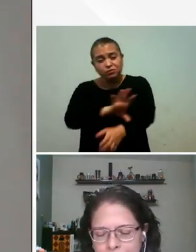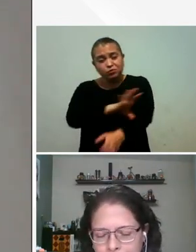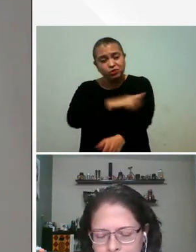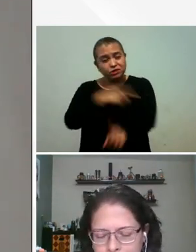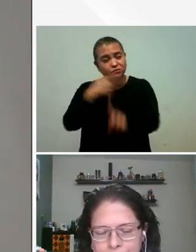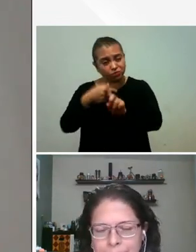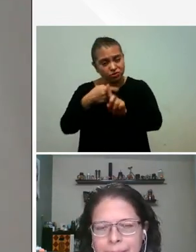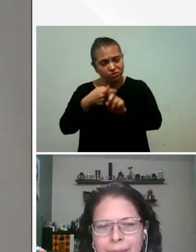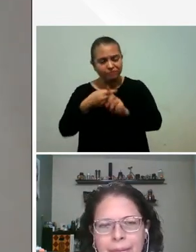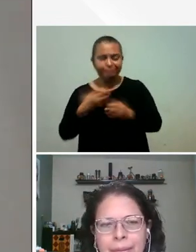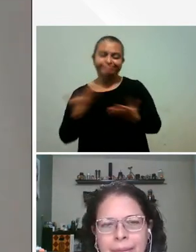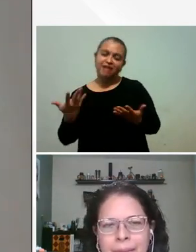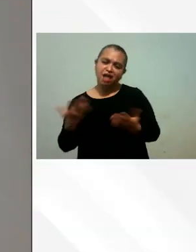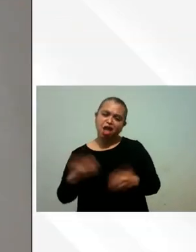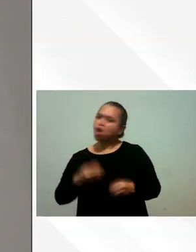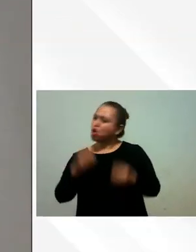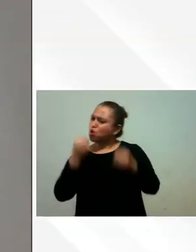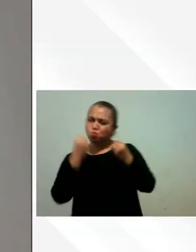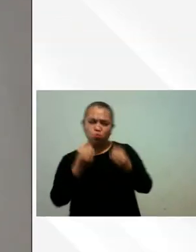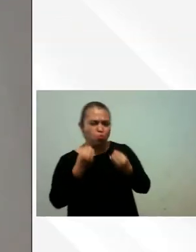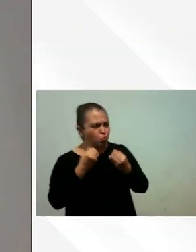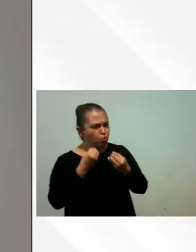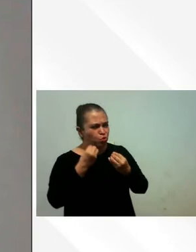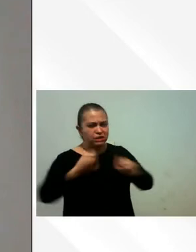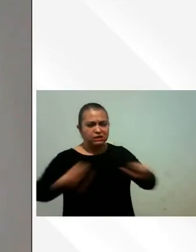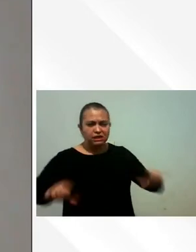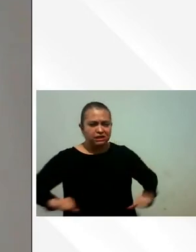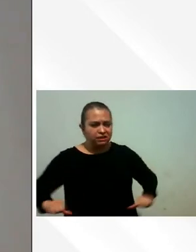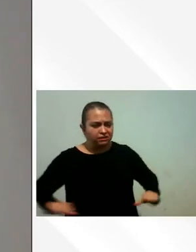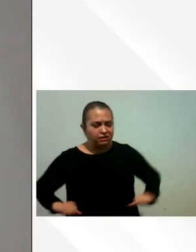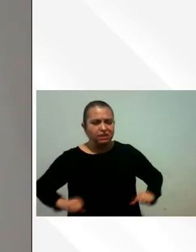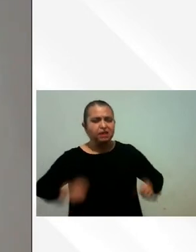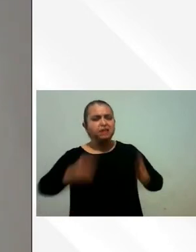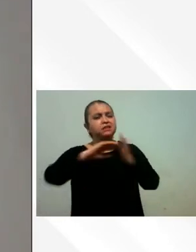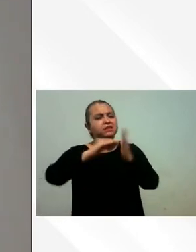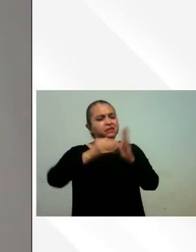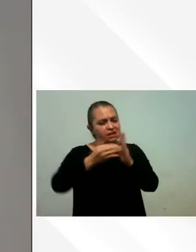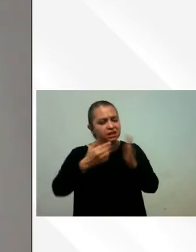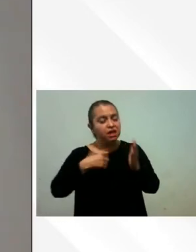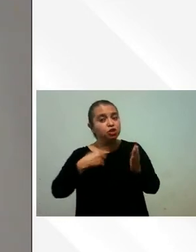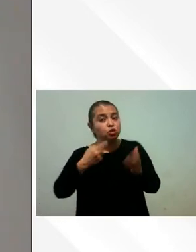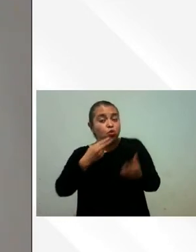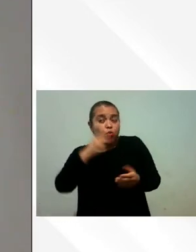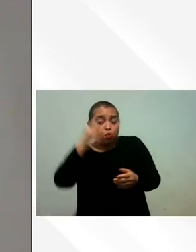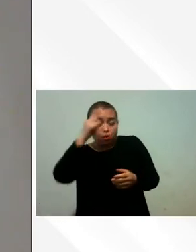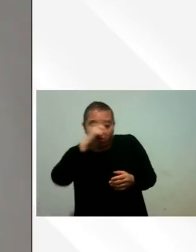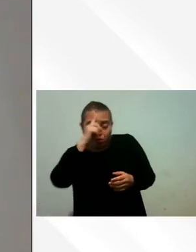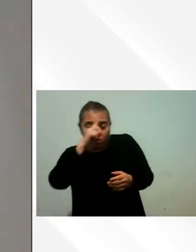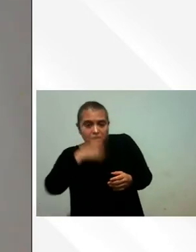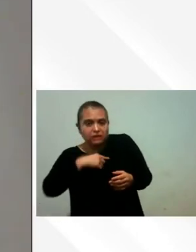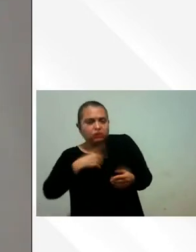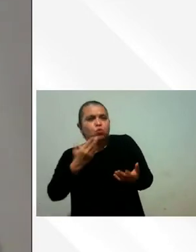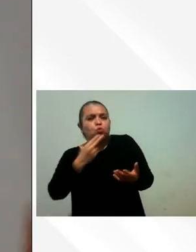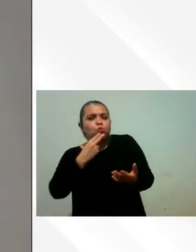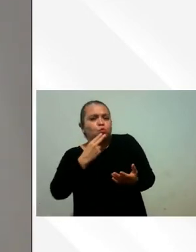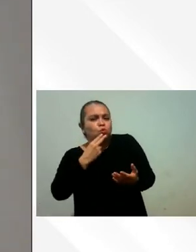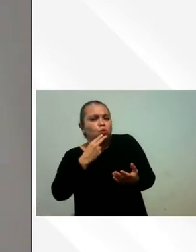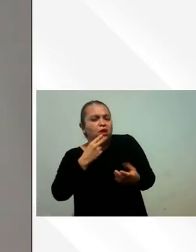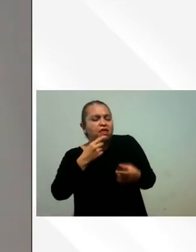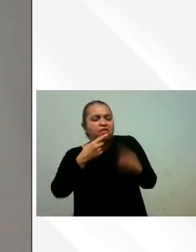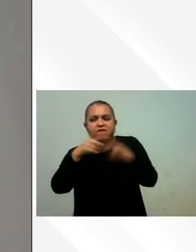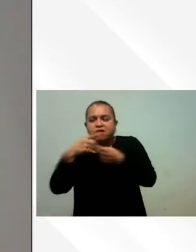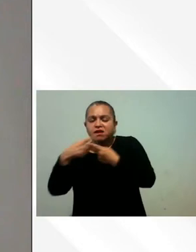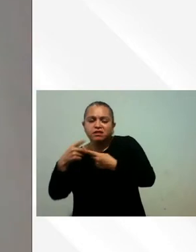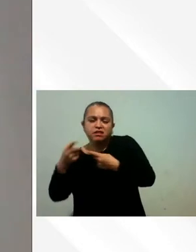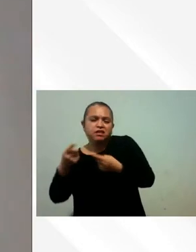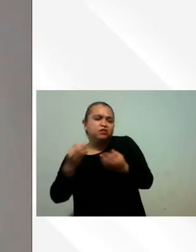actividades y estrategias. Yo les recomendaría cómo usar distintas formas de expresarnos, ¿no? Si bien la carta